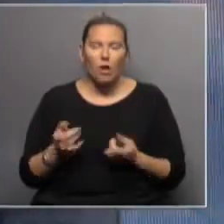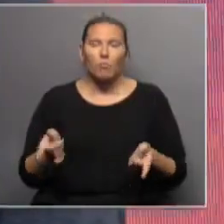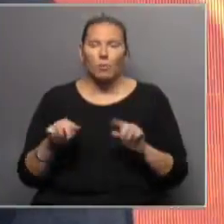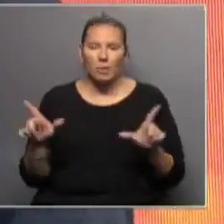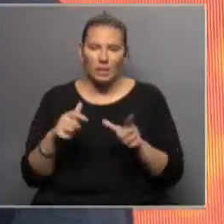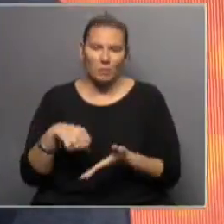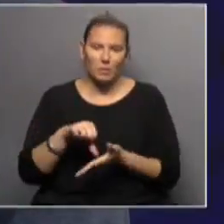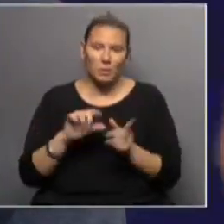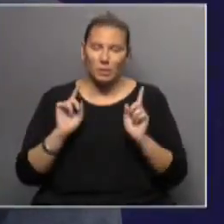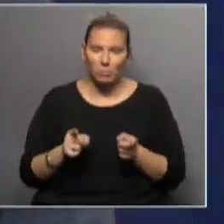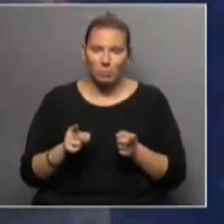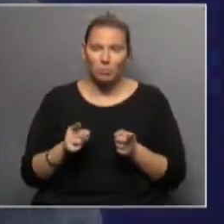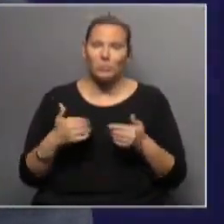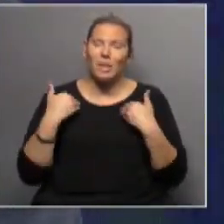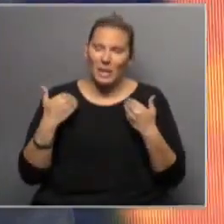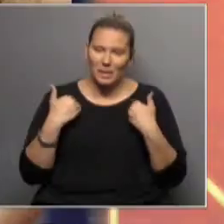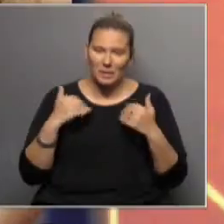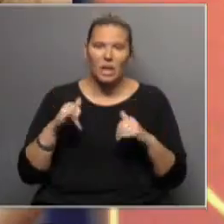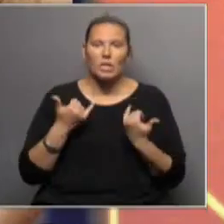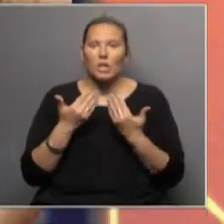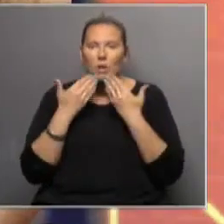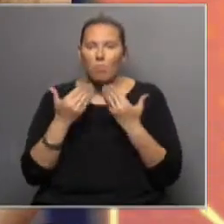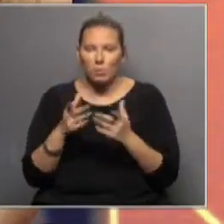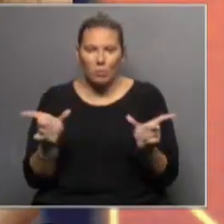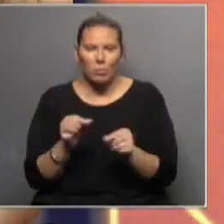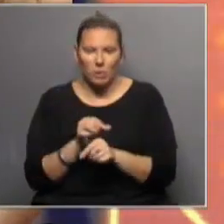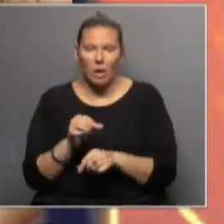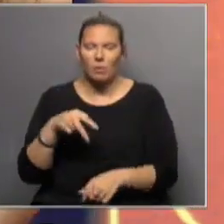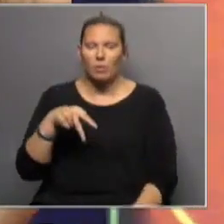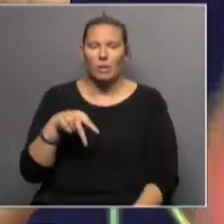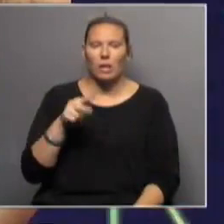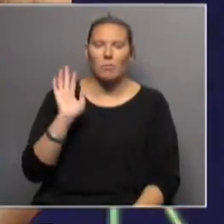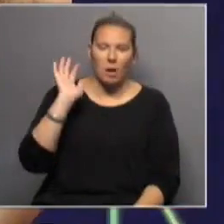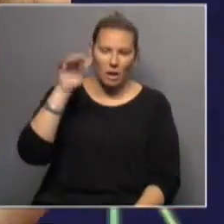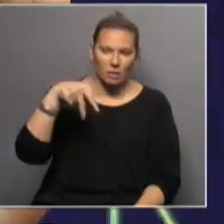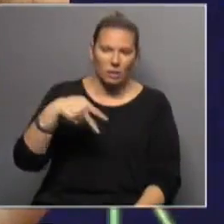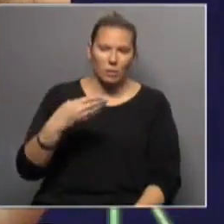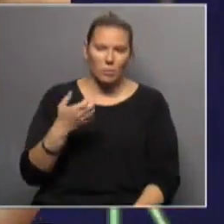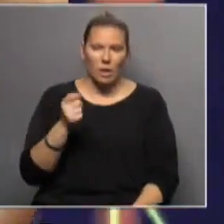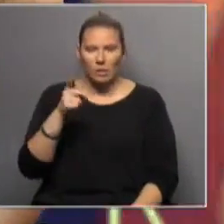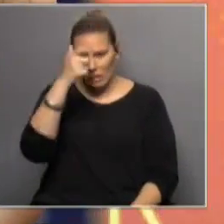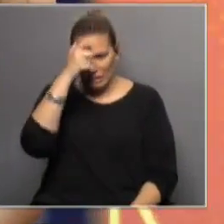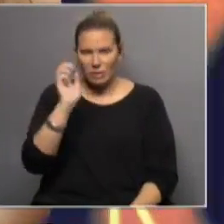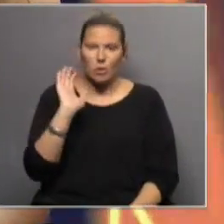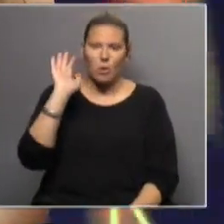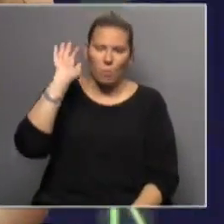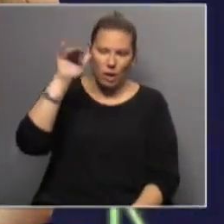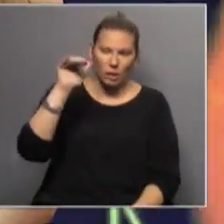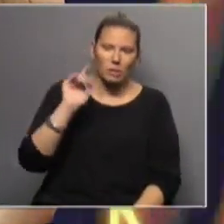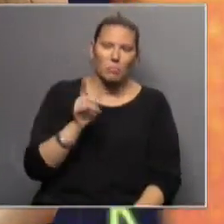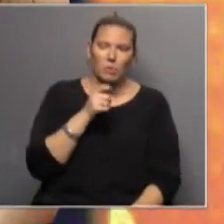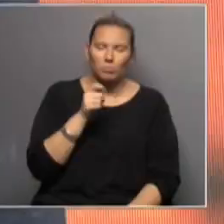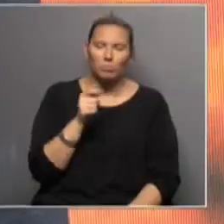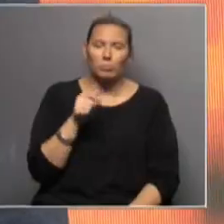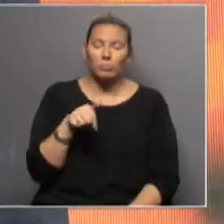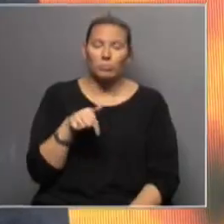Ciudad, la verdad que una alegría. Ya te vamos a preguntar al cierre NBA, comentarista, además de técnico de básquetbol, comentarista de la NBA en esta